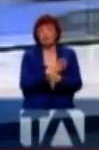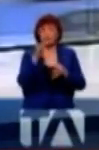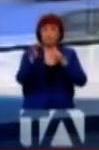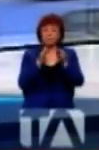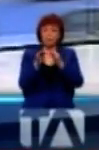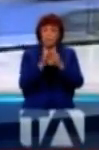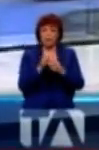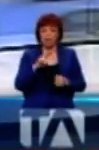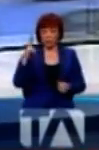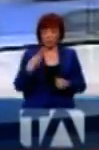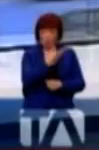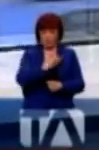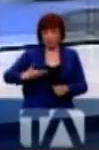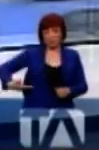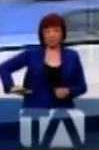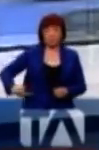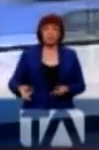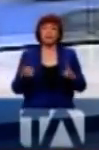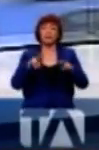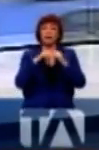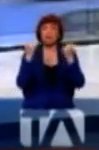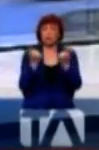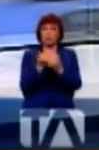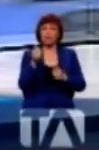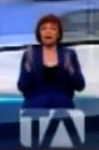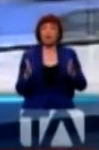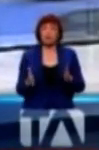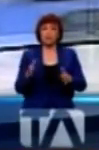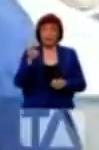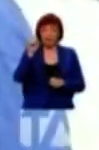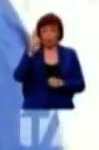al vicepresidente de la República y al asambleísta Esteban Albornoz.